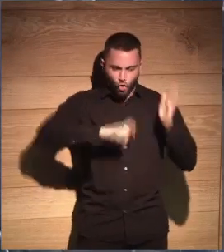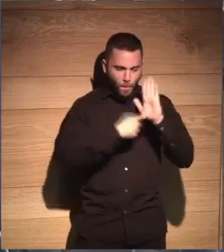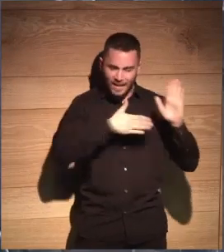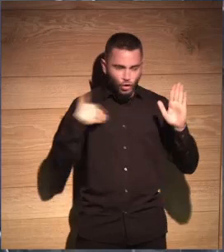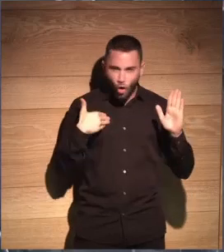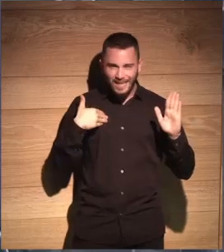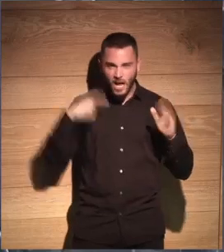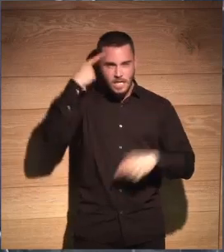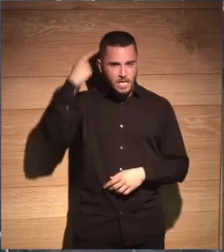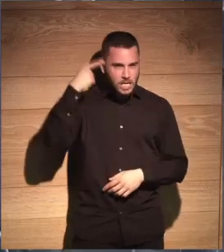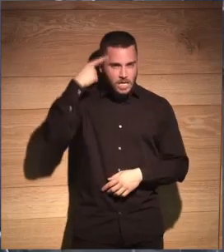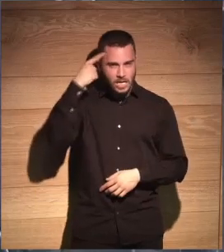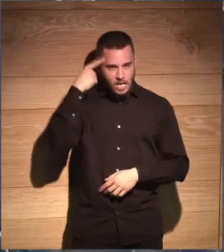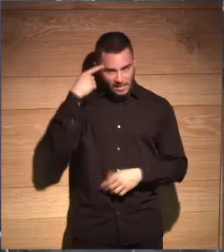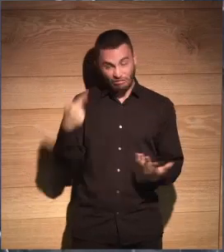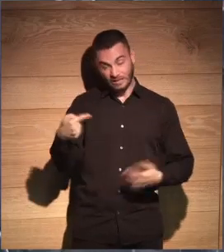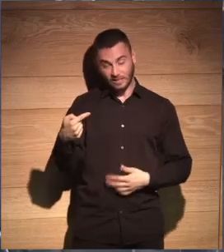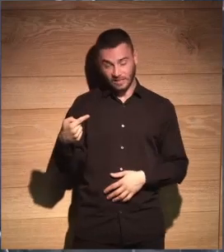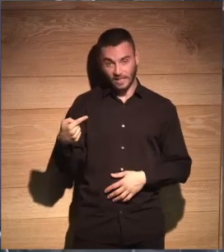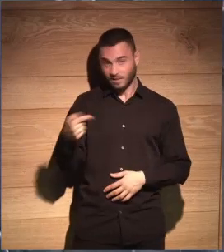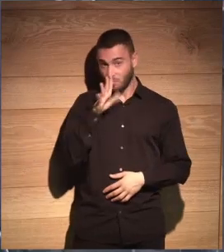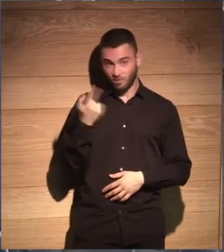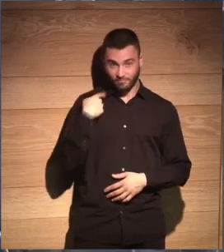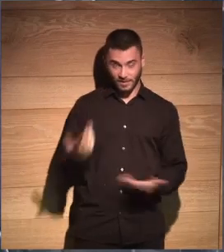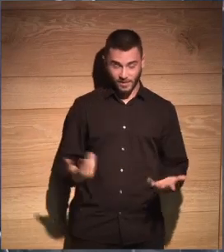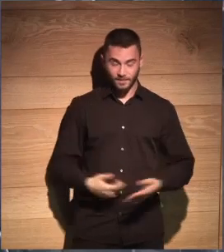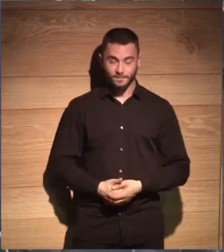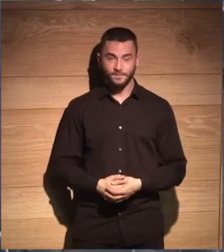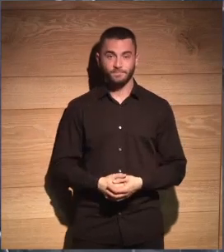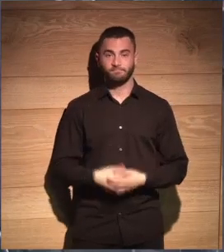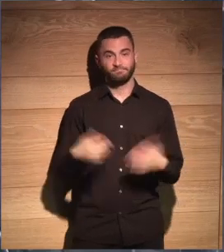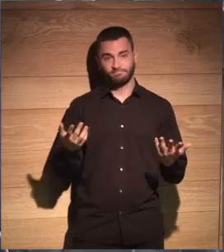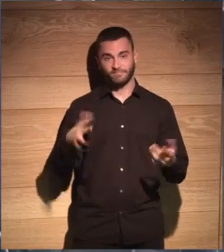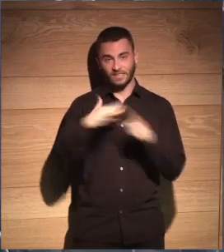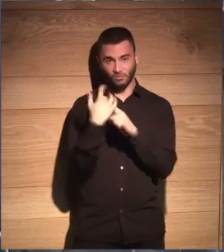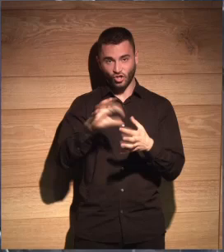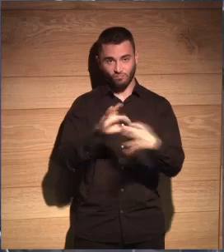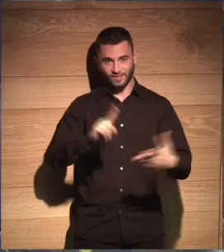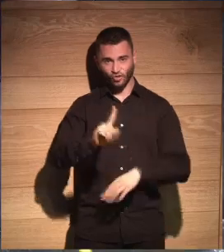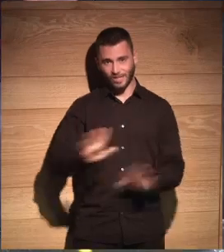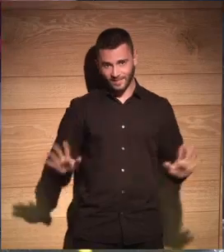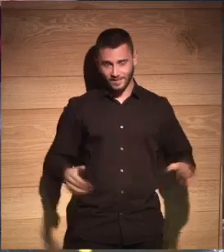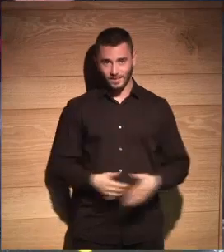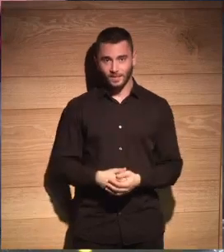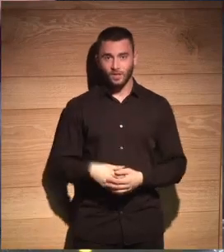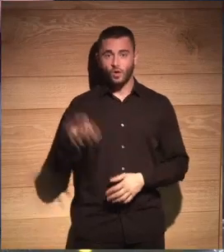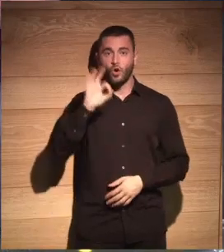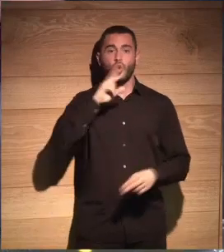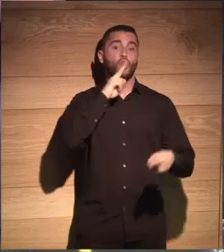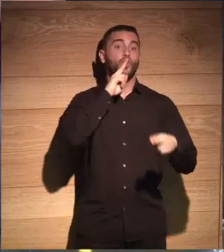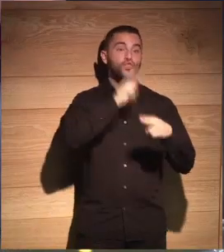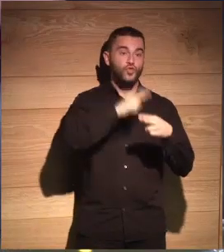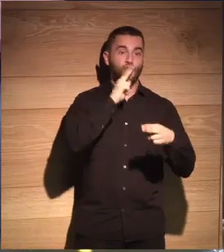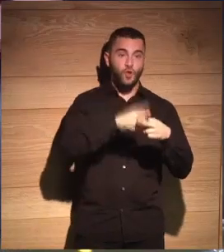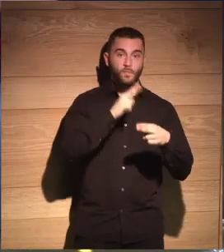y casi maniático de todo lo que tiene que ver con el personaje. No es el caso de momento nuestro. Borrar tu nombre de los derivados,